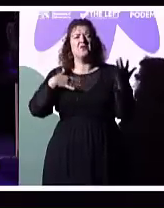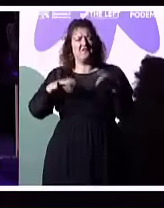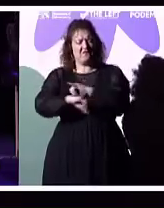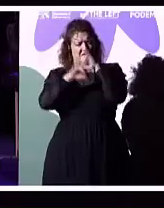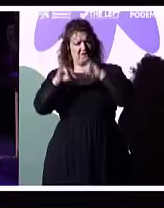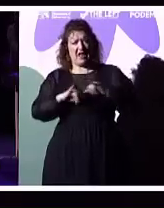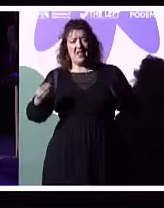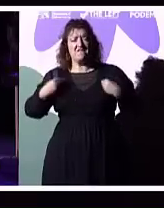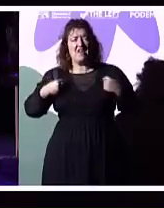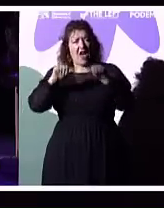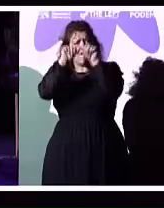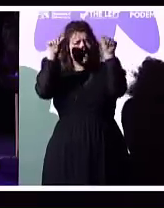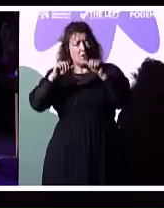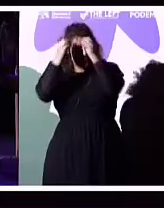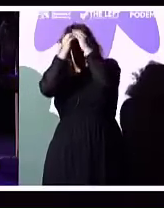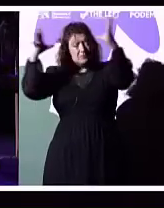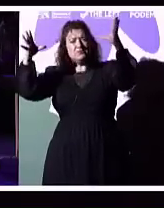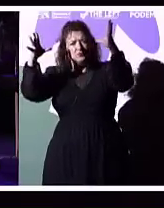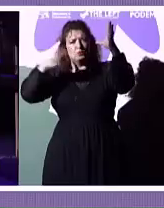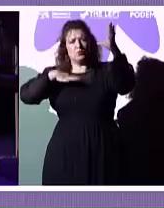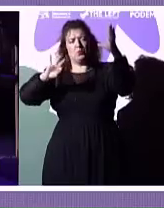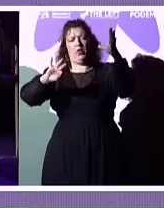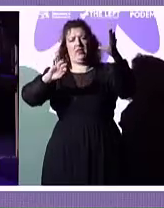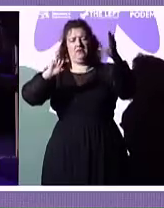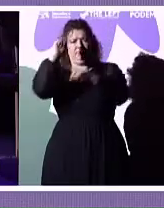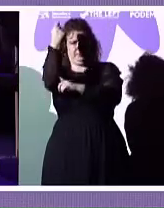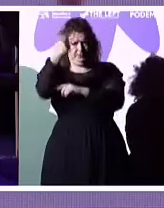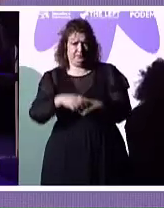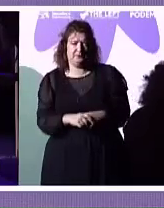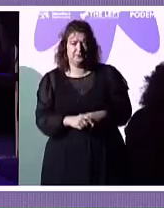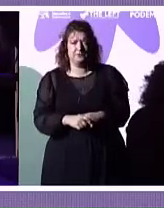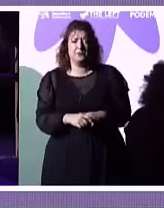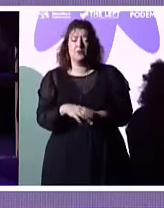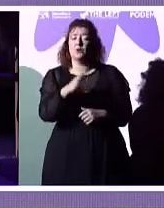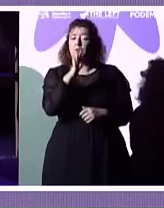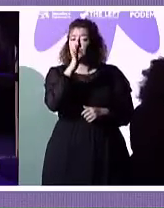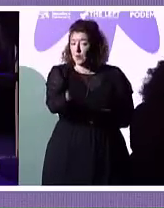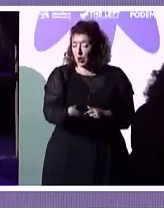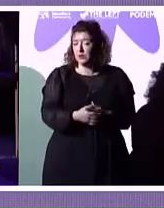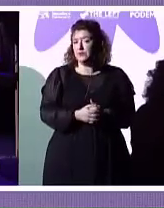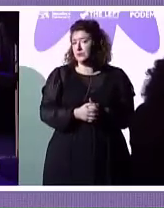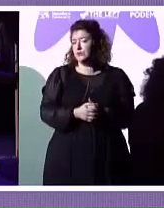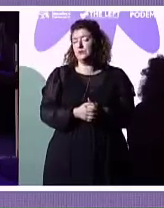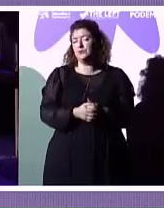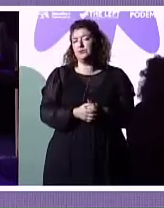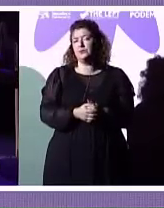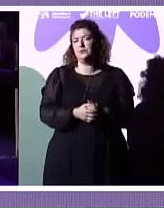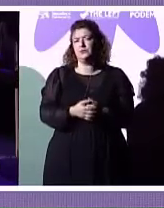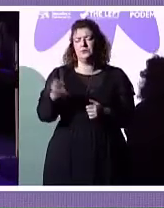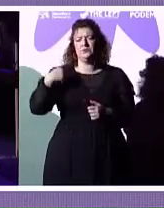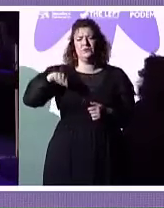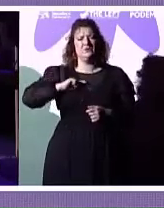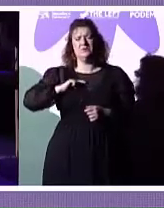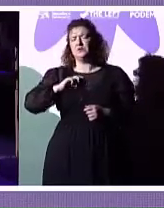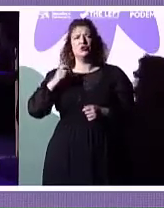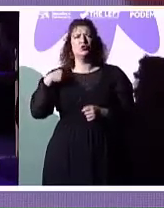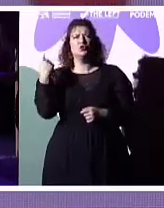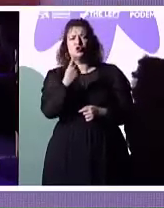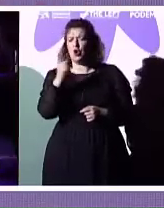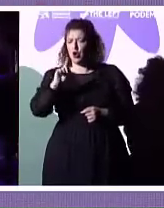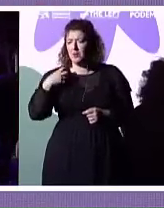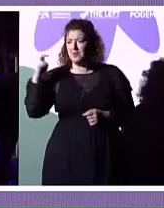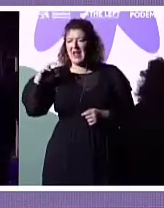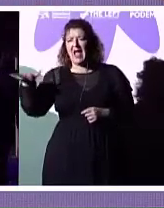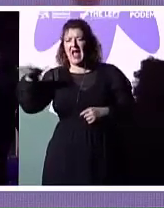su proyecto de vida por eso por eso nunca venimos solas venimos de las asambleas